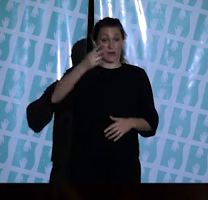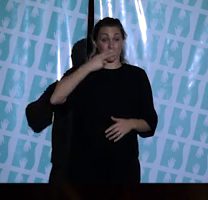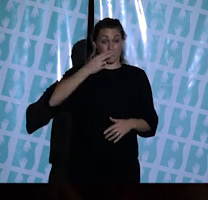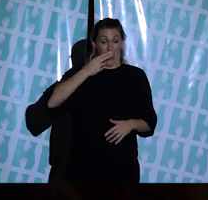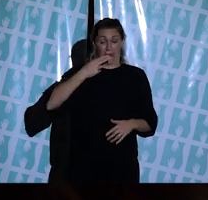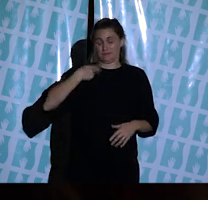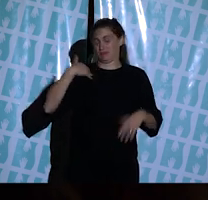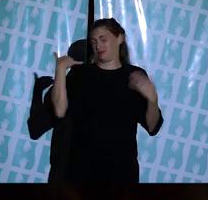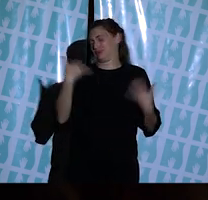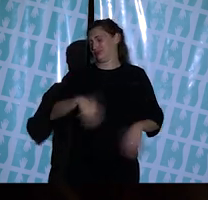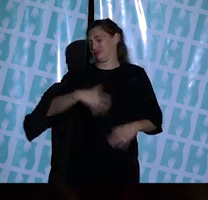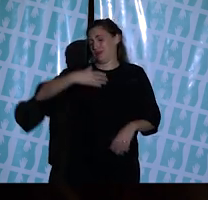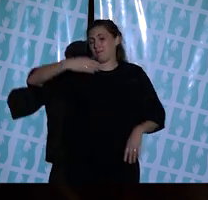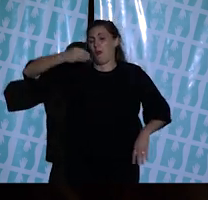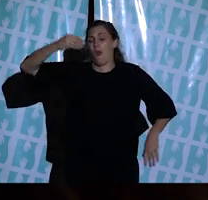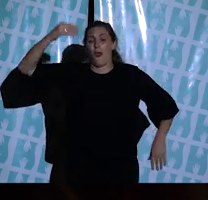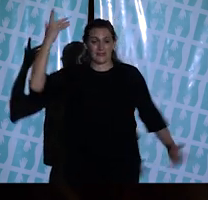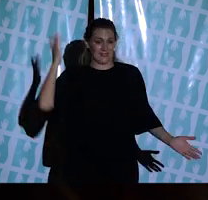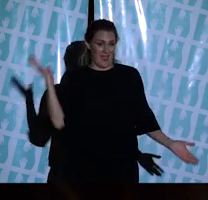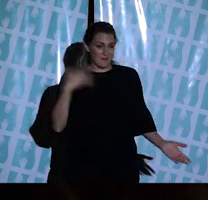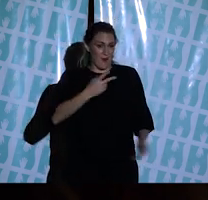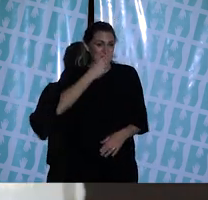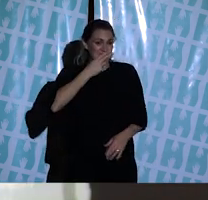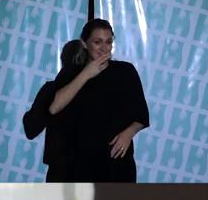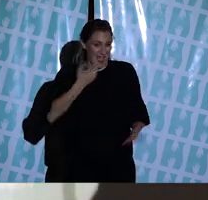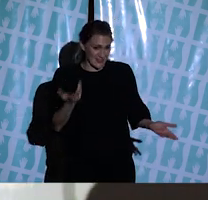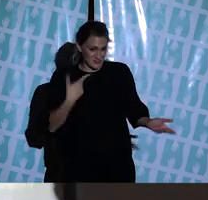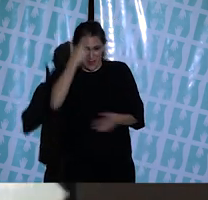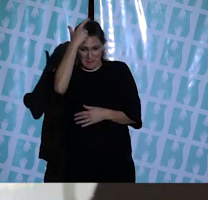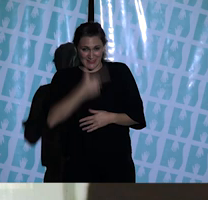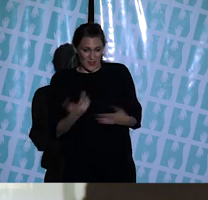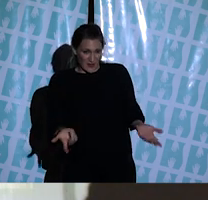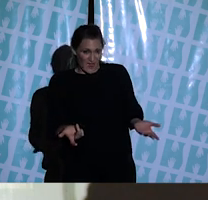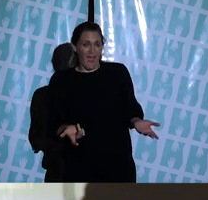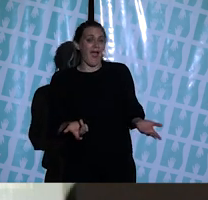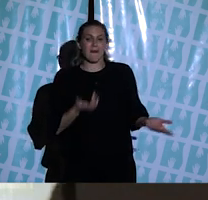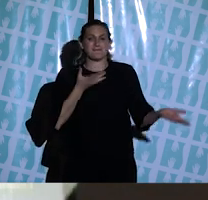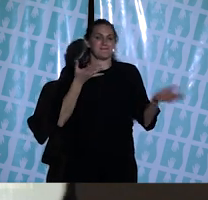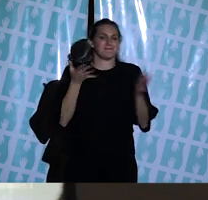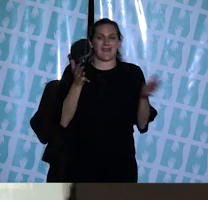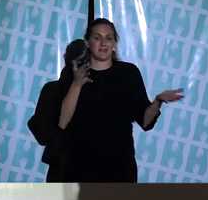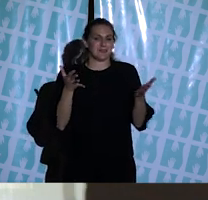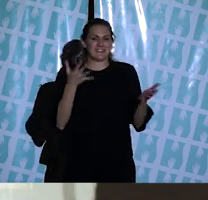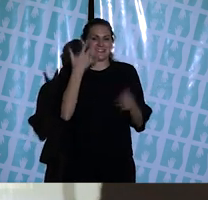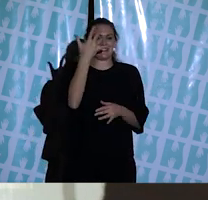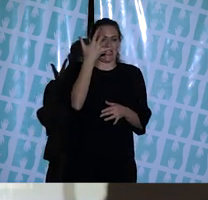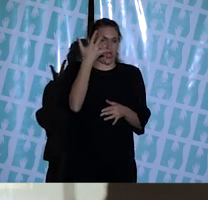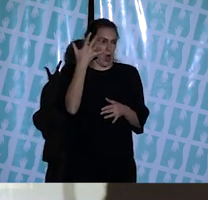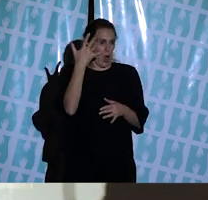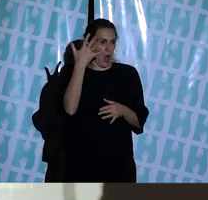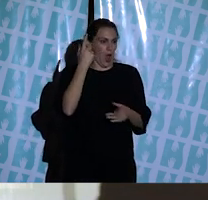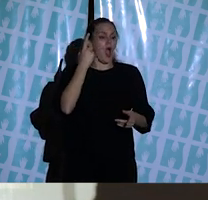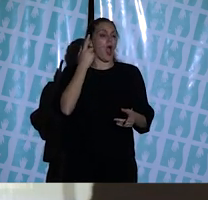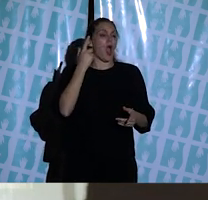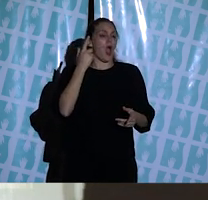de veces por día. Ustedes saben que cada cigarrillo en un fumador tiene mínimamente 5 shots de